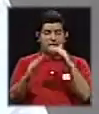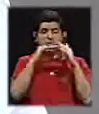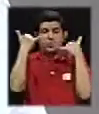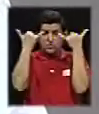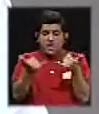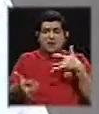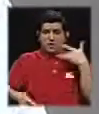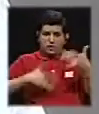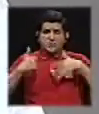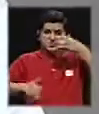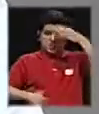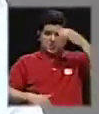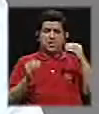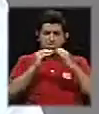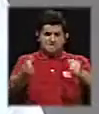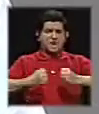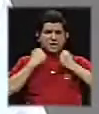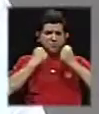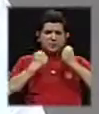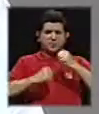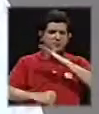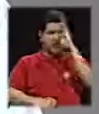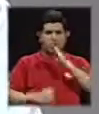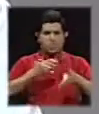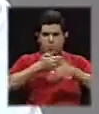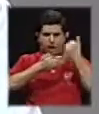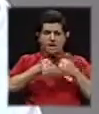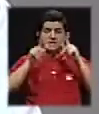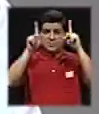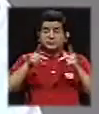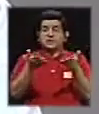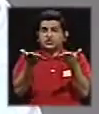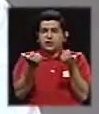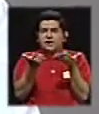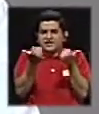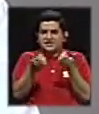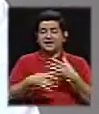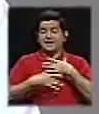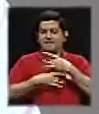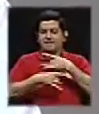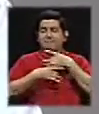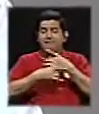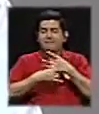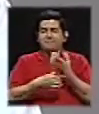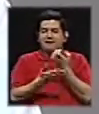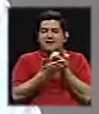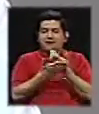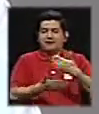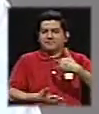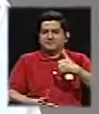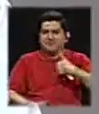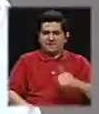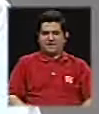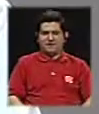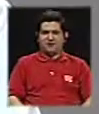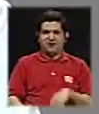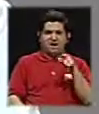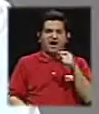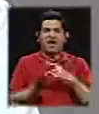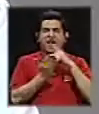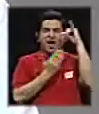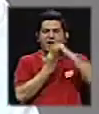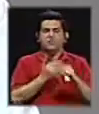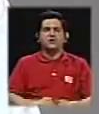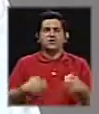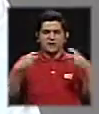ahorita siente que la cultura está más viva que nunca. Mucha gente va a querer, porque hay intereses de por medio. Está el proyecto hidroeléctrico